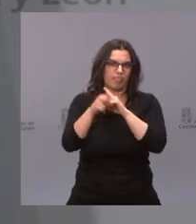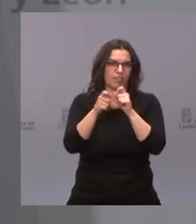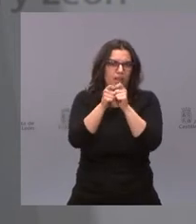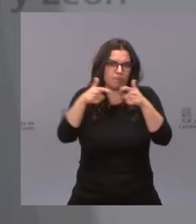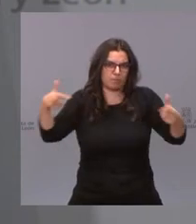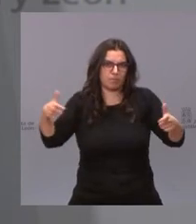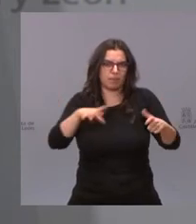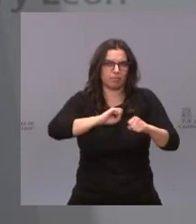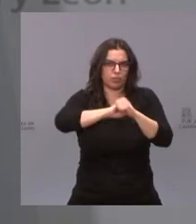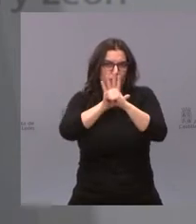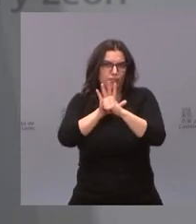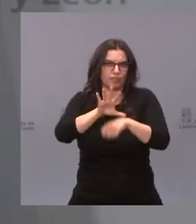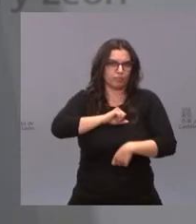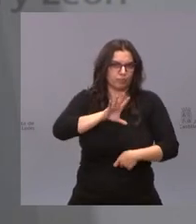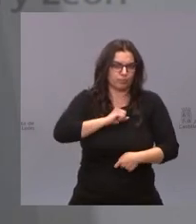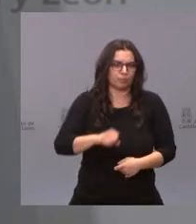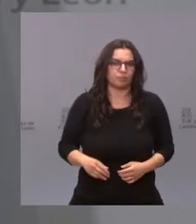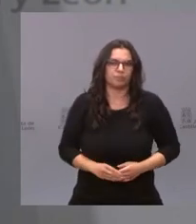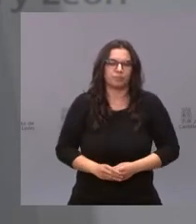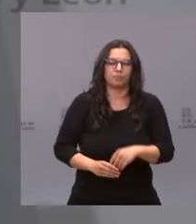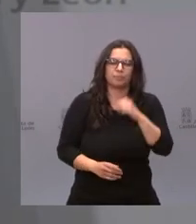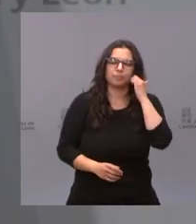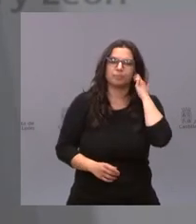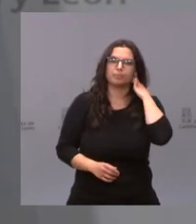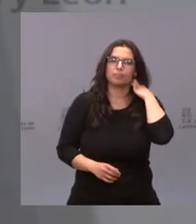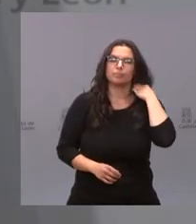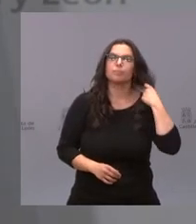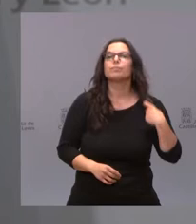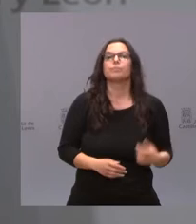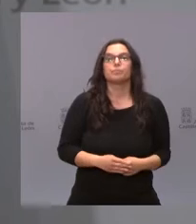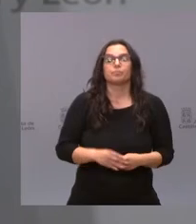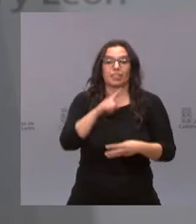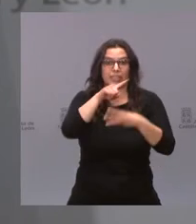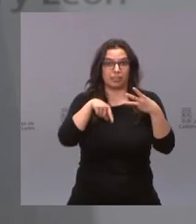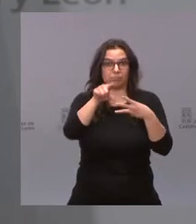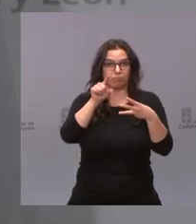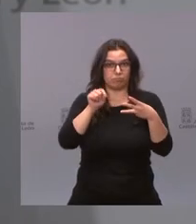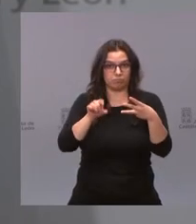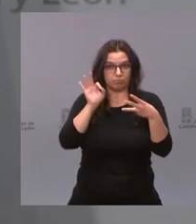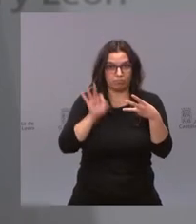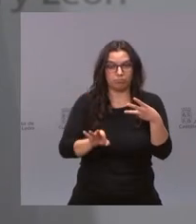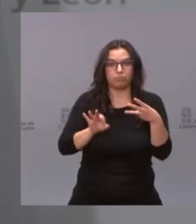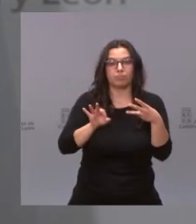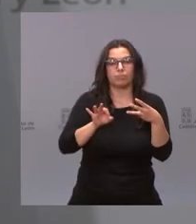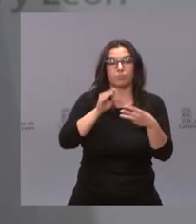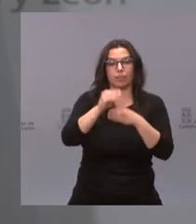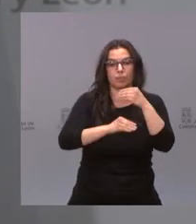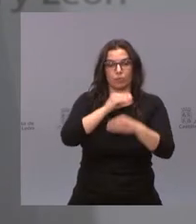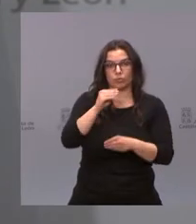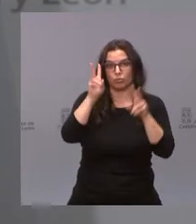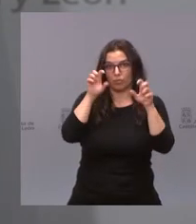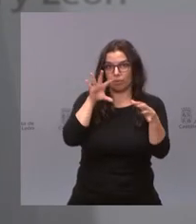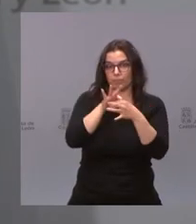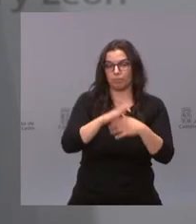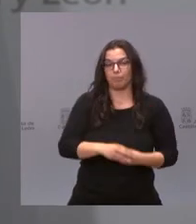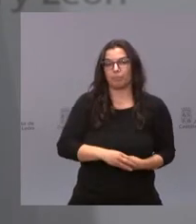la incidencia o de los contagios. Estas son las tres decisiones que se han tomado a este respecto